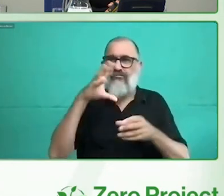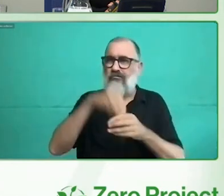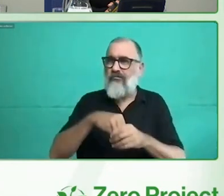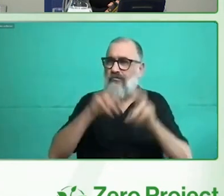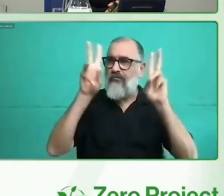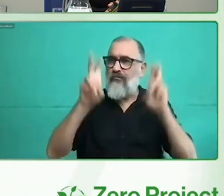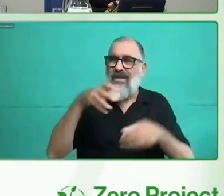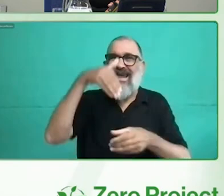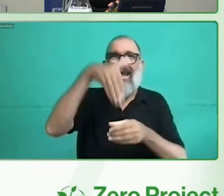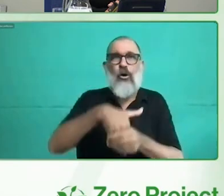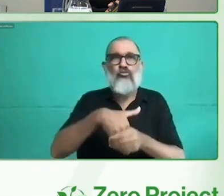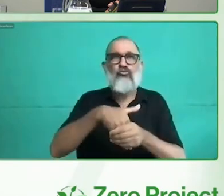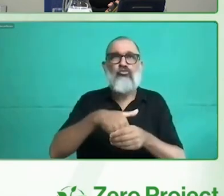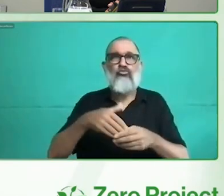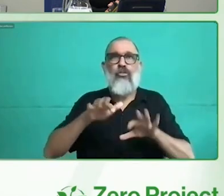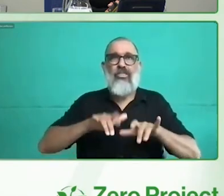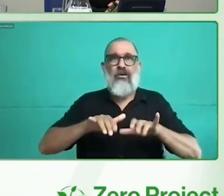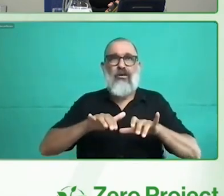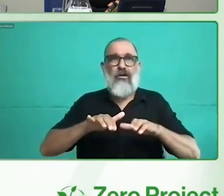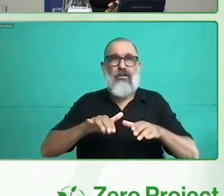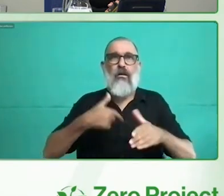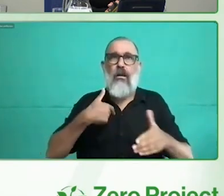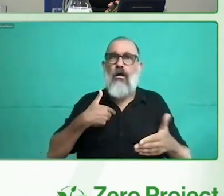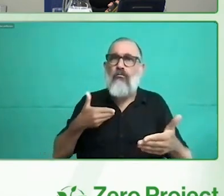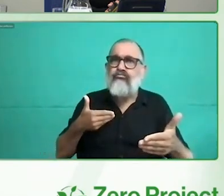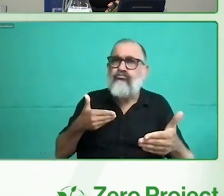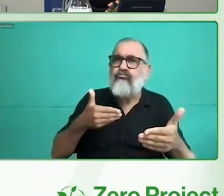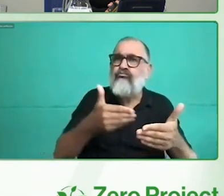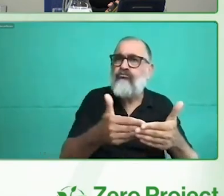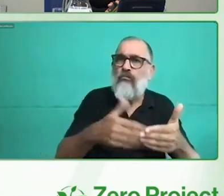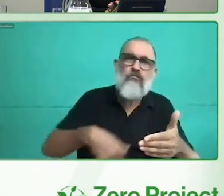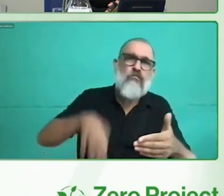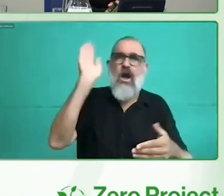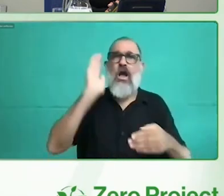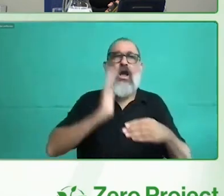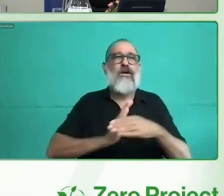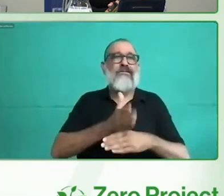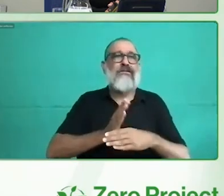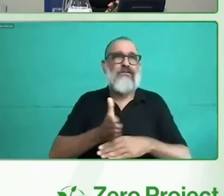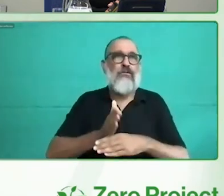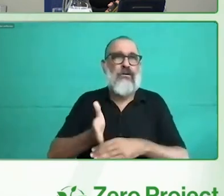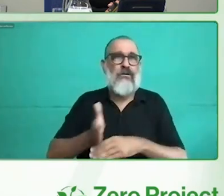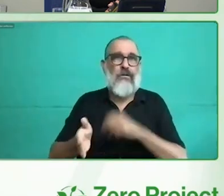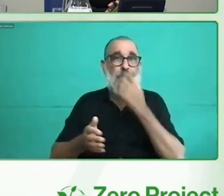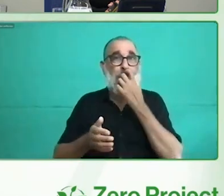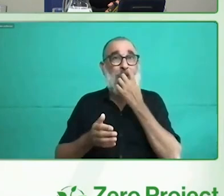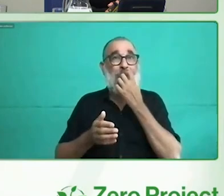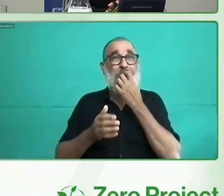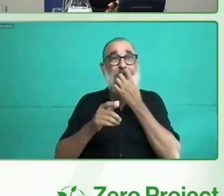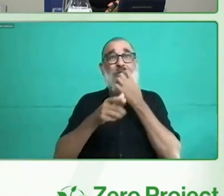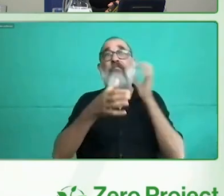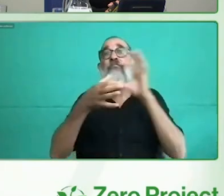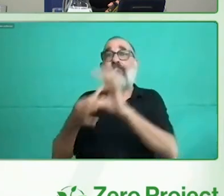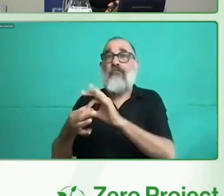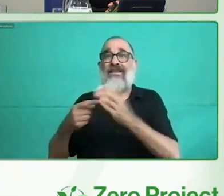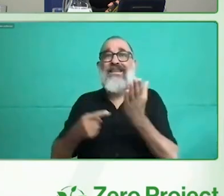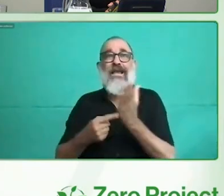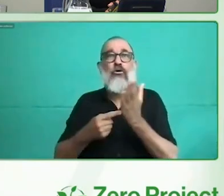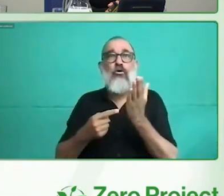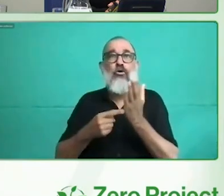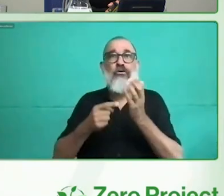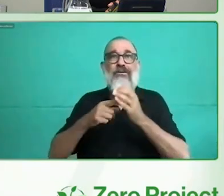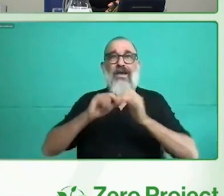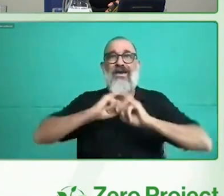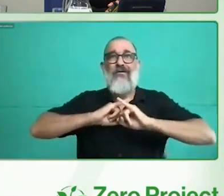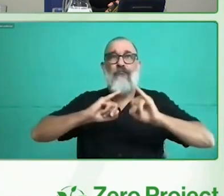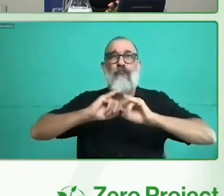una de varias áreas temáticas con las cuales trabajamos en apoyo a nuestros países